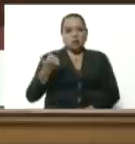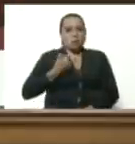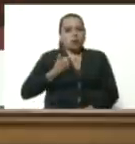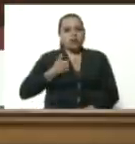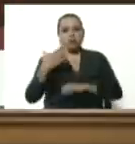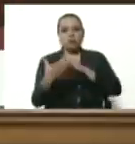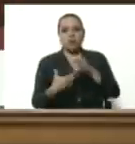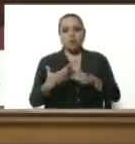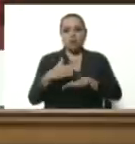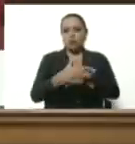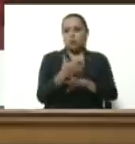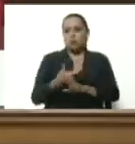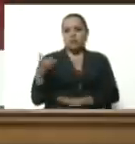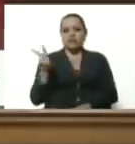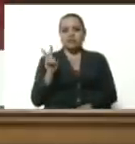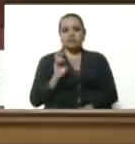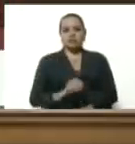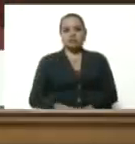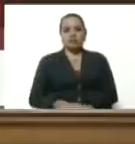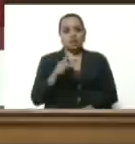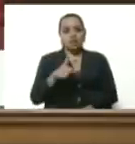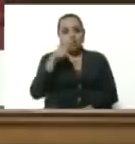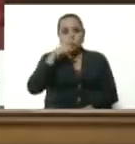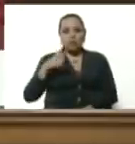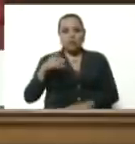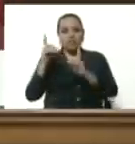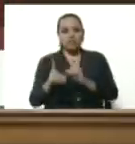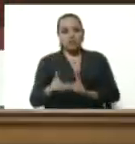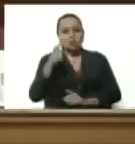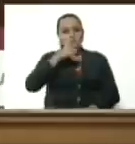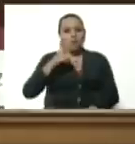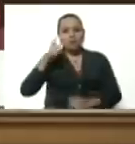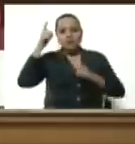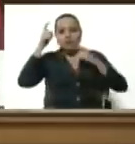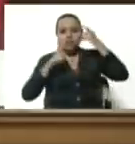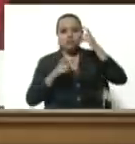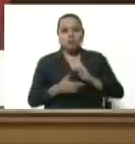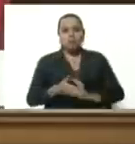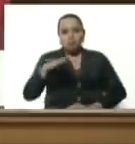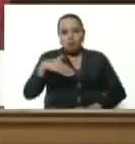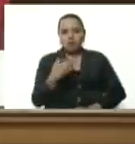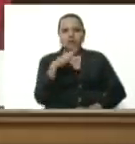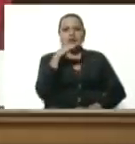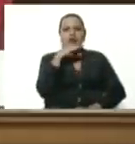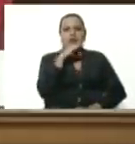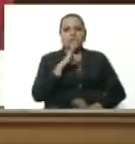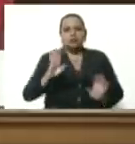barbaridad. Aquí este pueblo ya tomó una decisión. El pueblo chavista, mire, puede estar bravo.